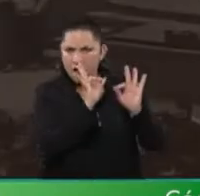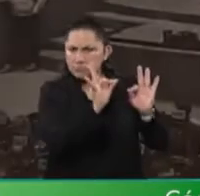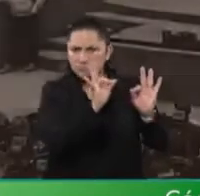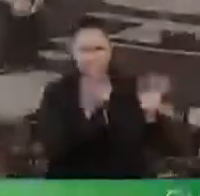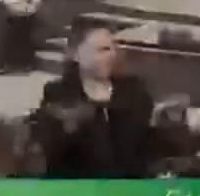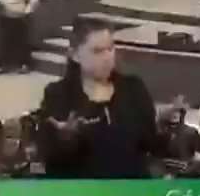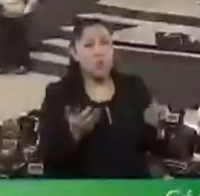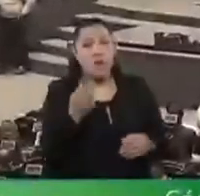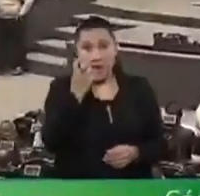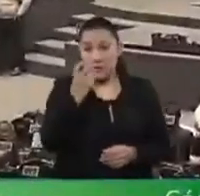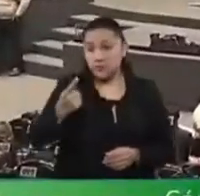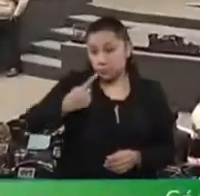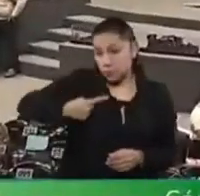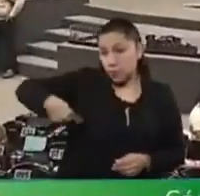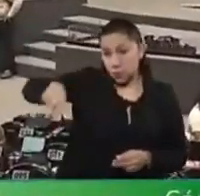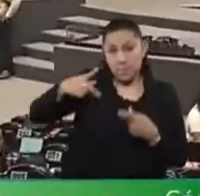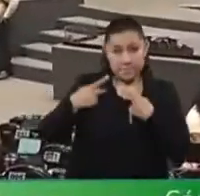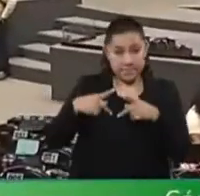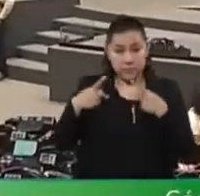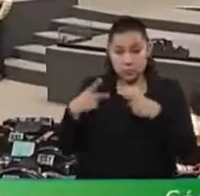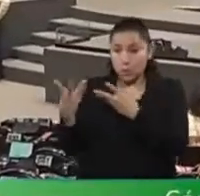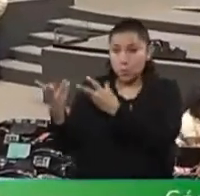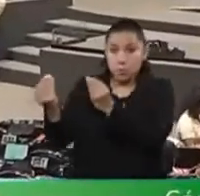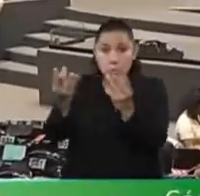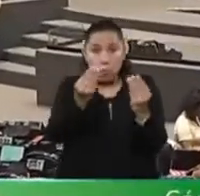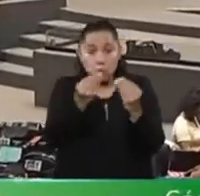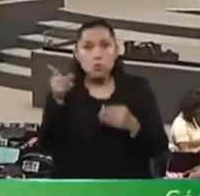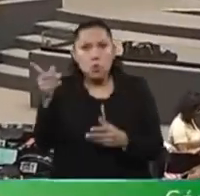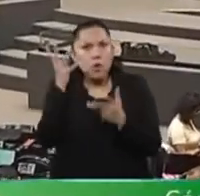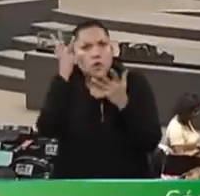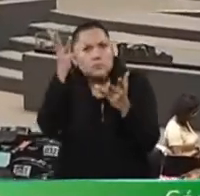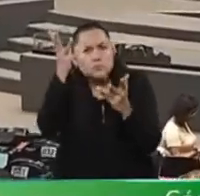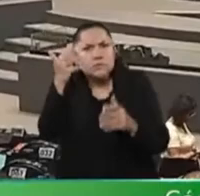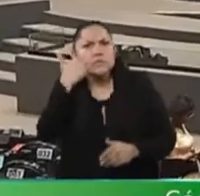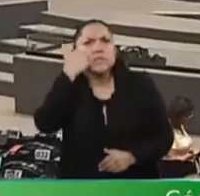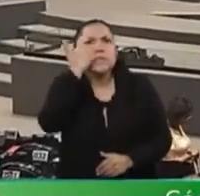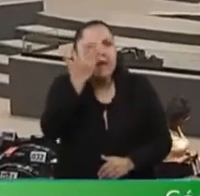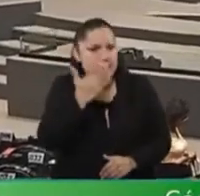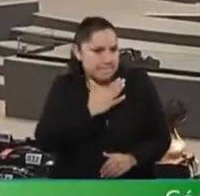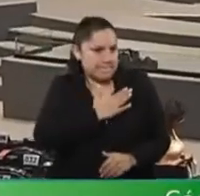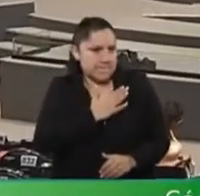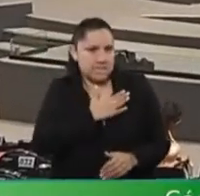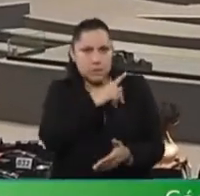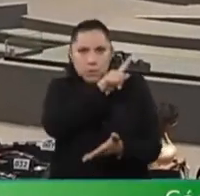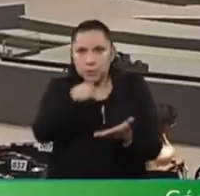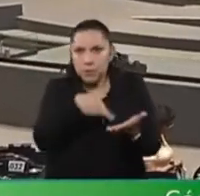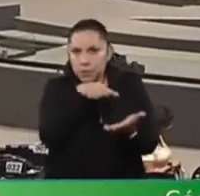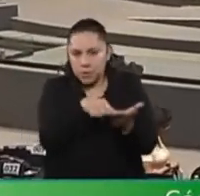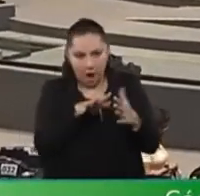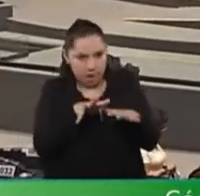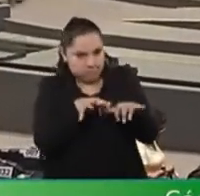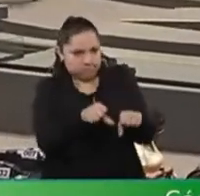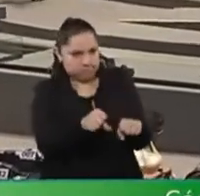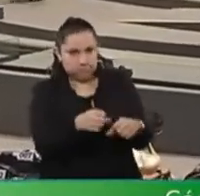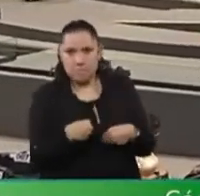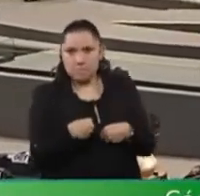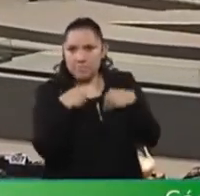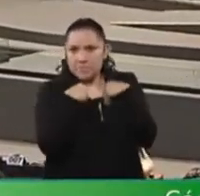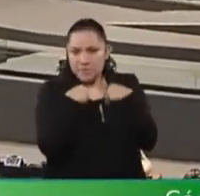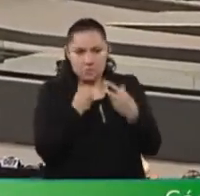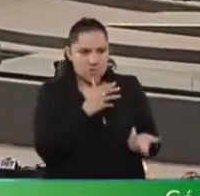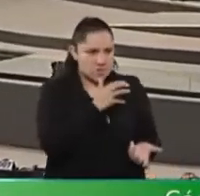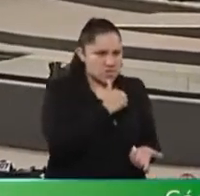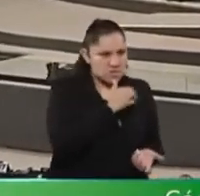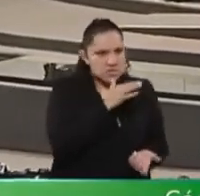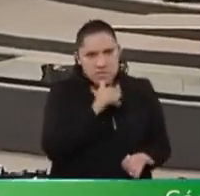generación de adquirir en algún momento su propio espazo espacio su propio lugar tenemos una generación que ha